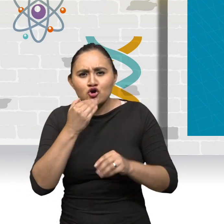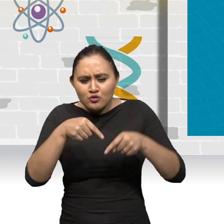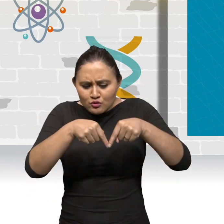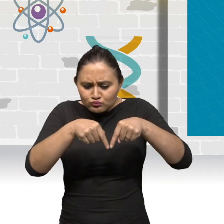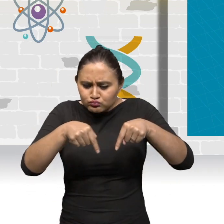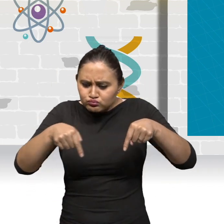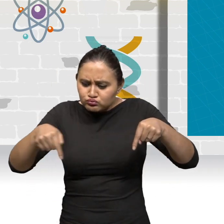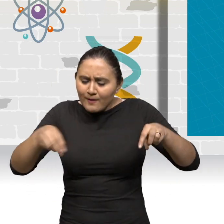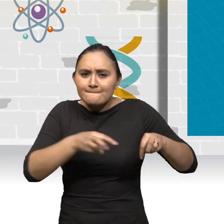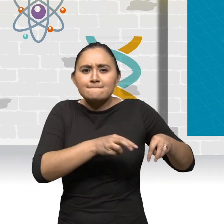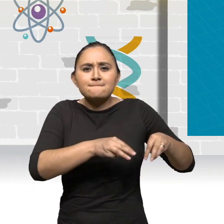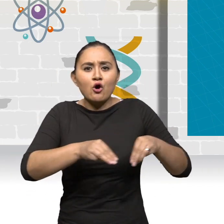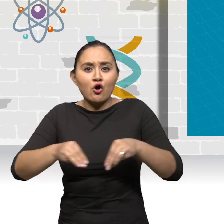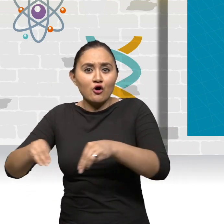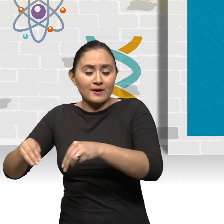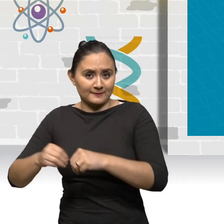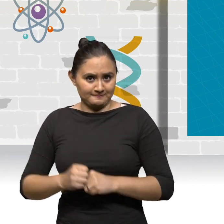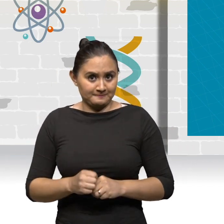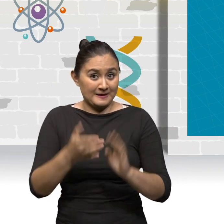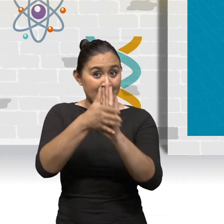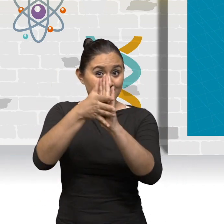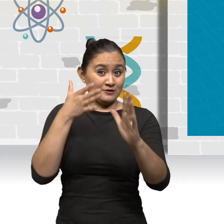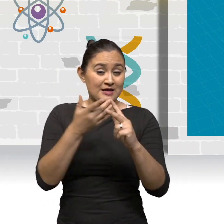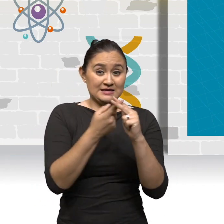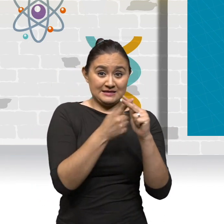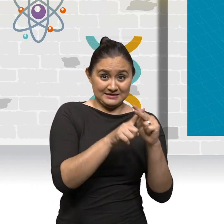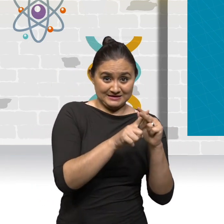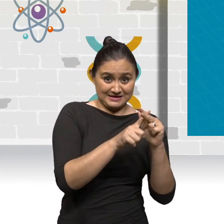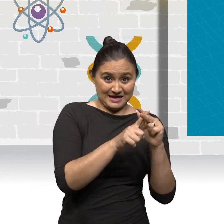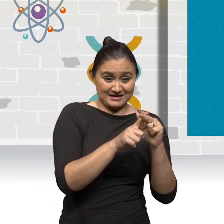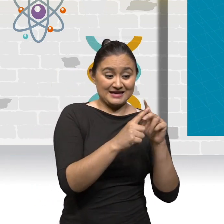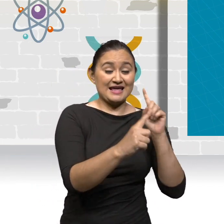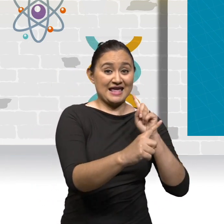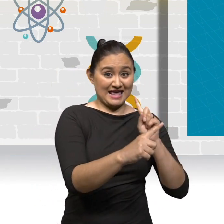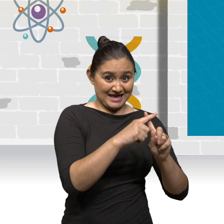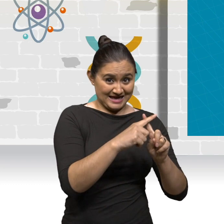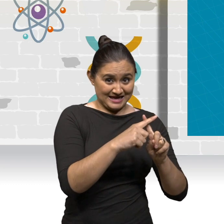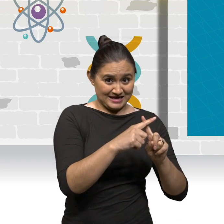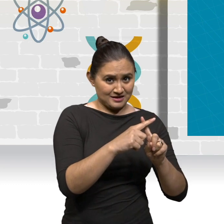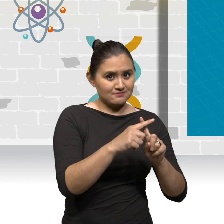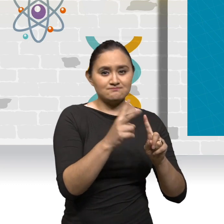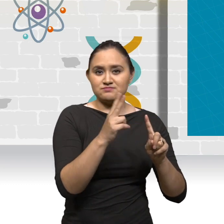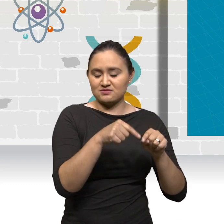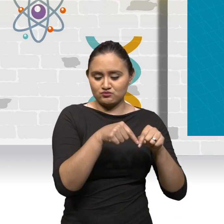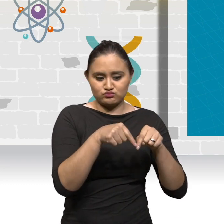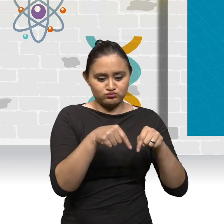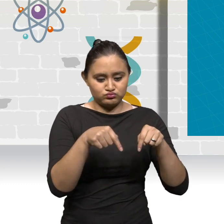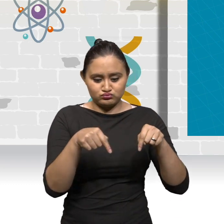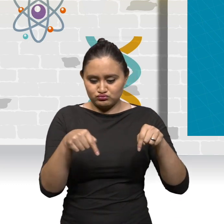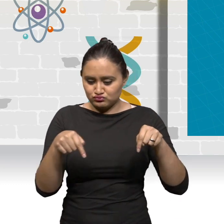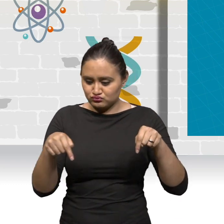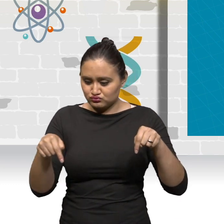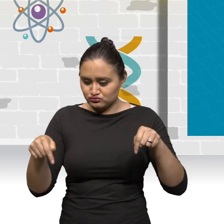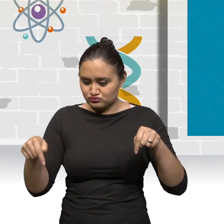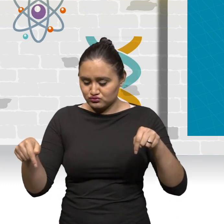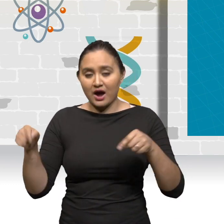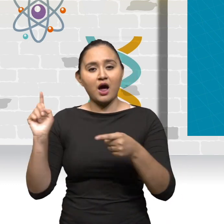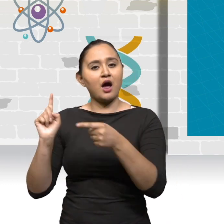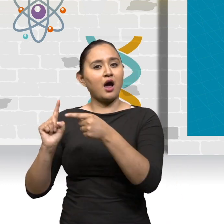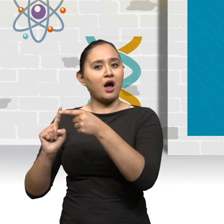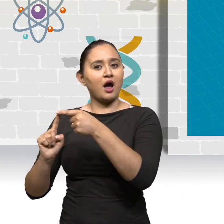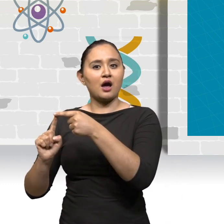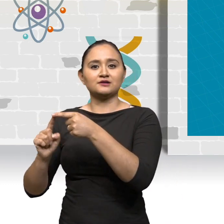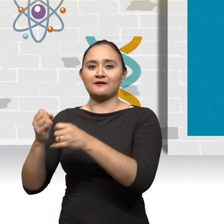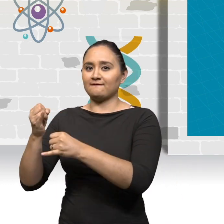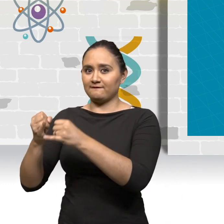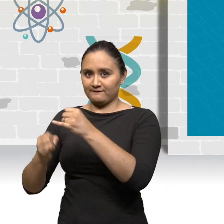tipo de movimiento. La velocidad inicial del eje X va a ser la misma en todo el trayecto horizontal del movimiento, es